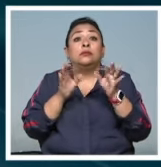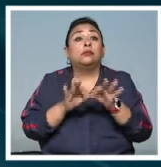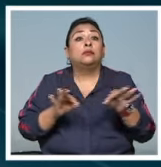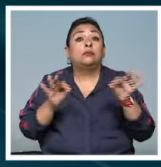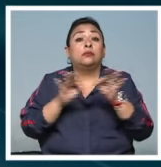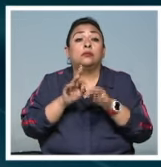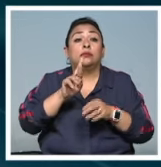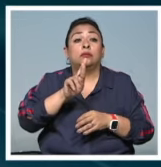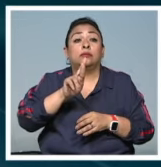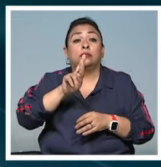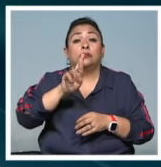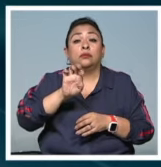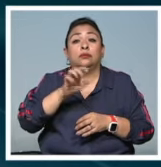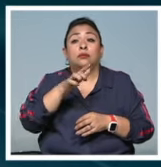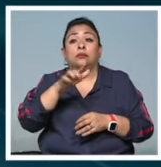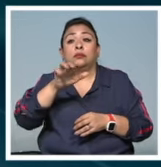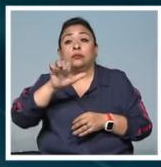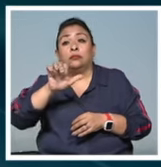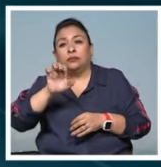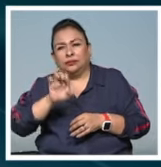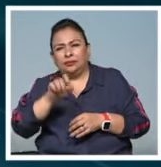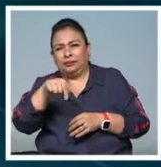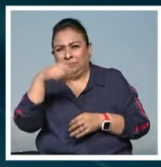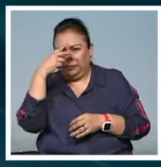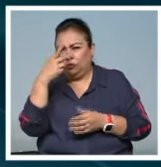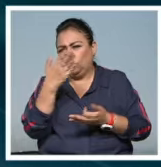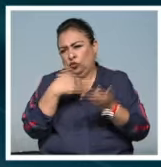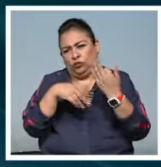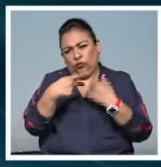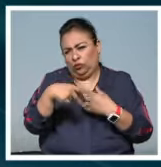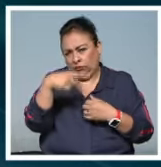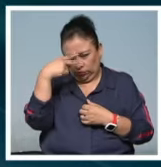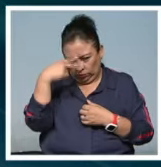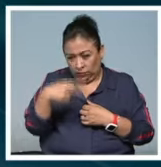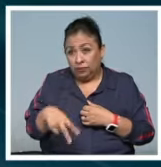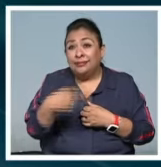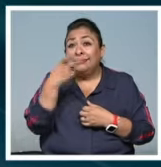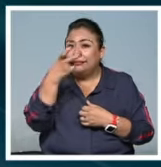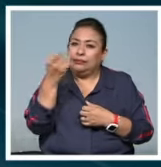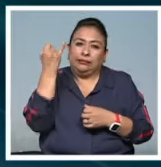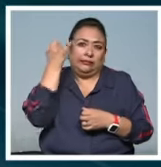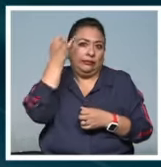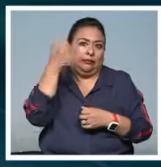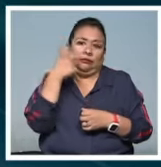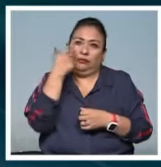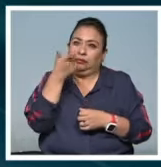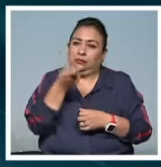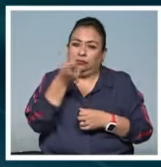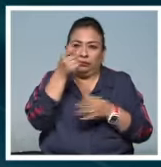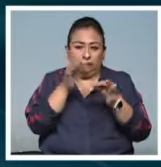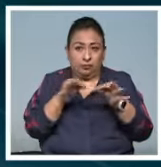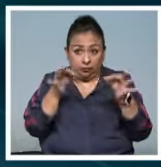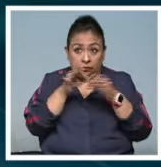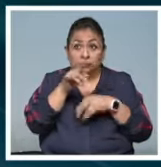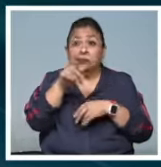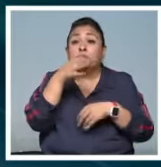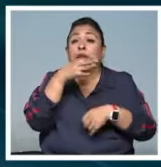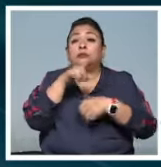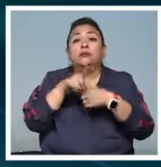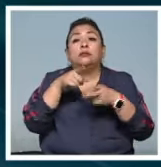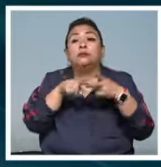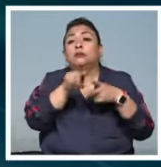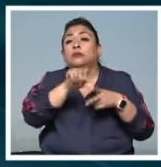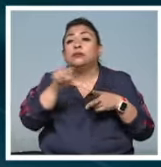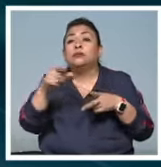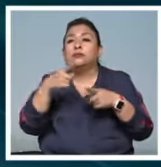importantes del reggae en México. Todas son bandas mexicanas. Esa era como la idea principal. El festival surgió gracias